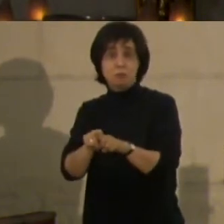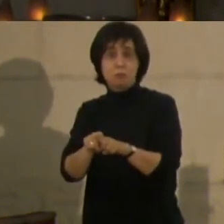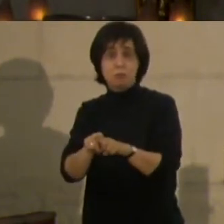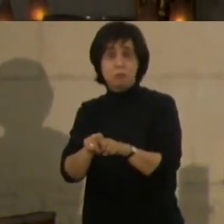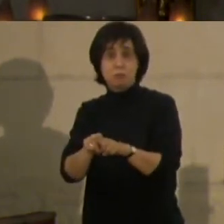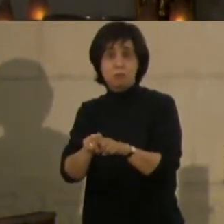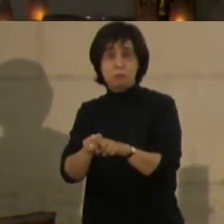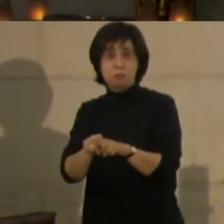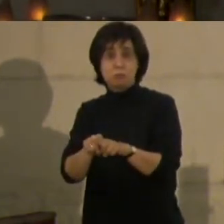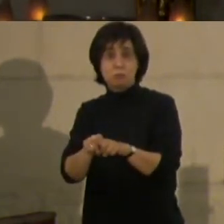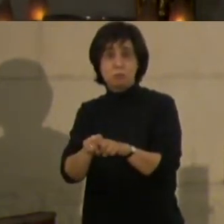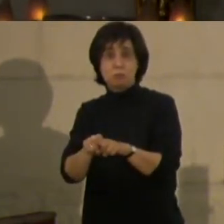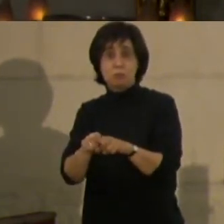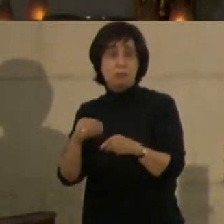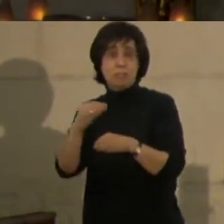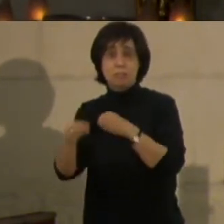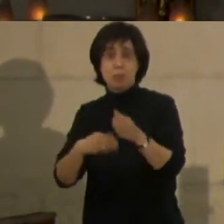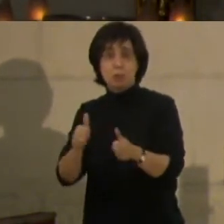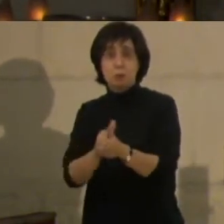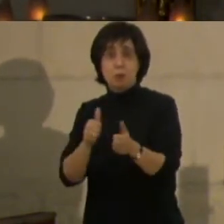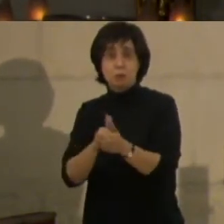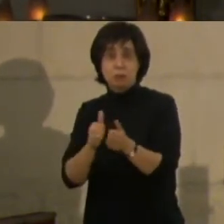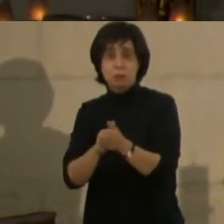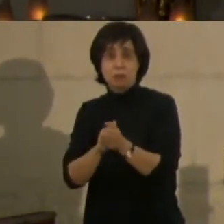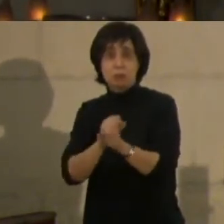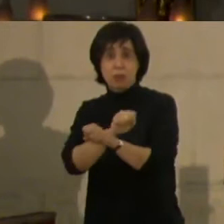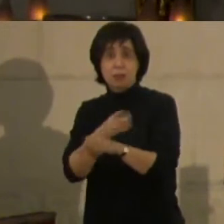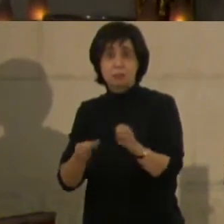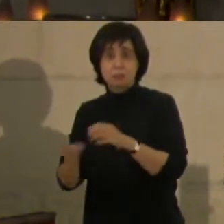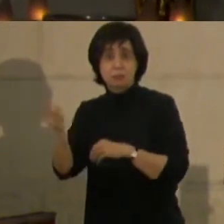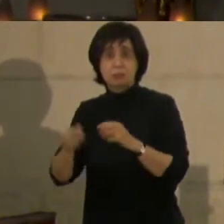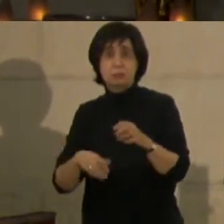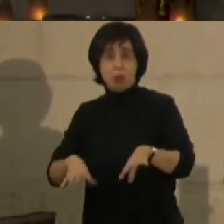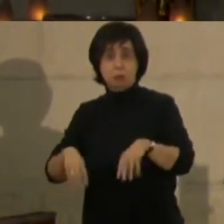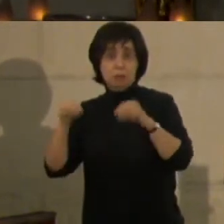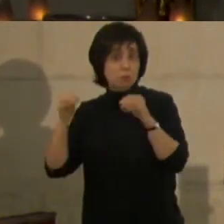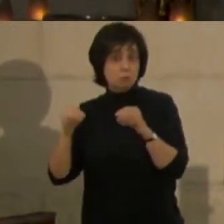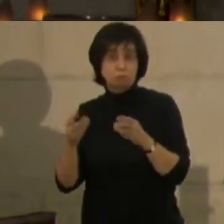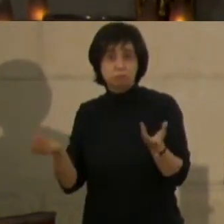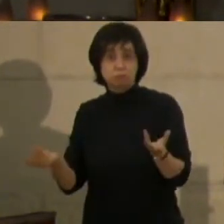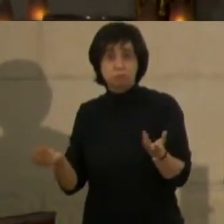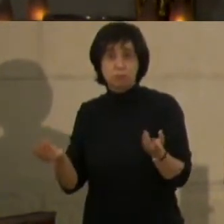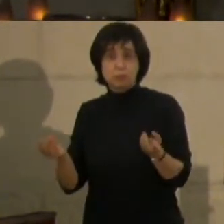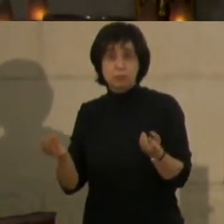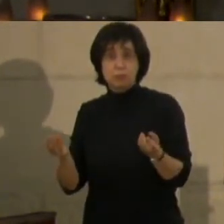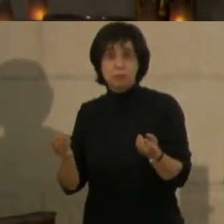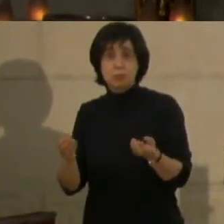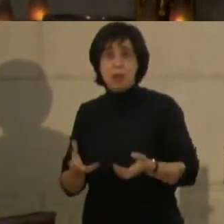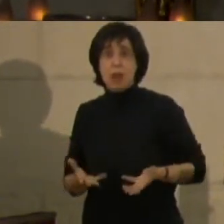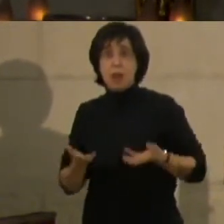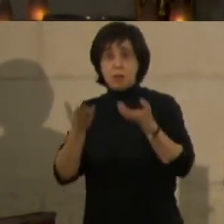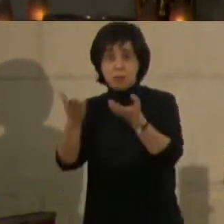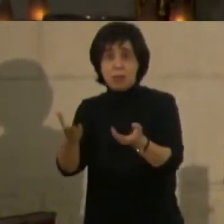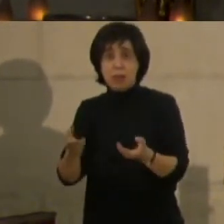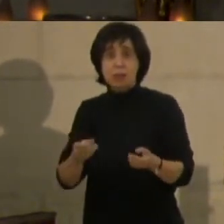que hicieron los apóstoles cuando salieron de la cárcel, marcharon rápidamente al templo, que era el lugar donde